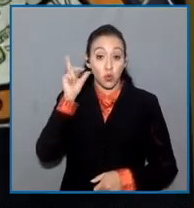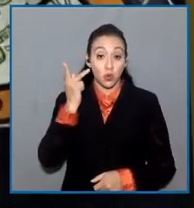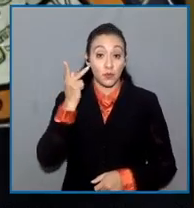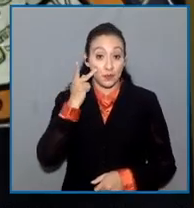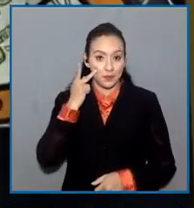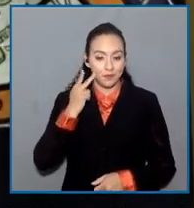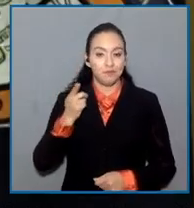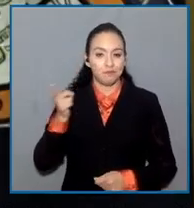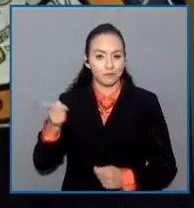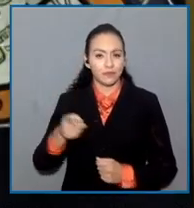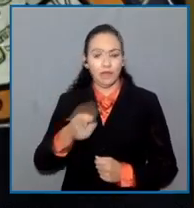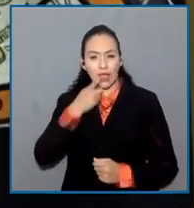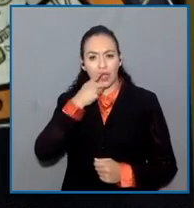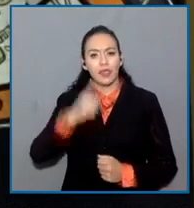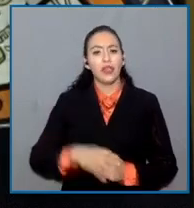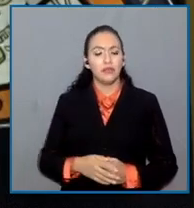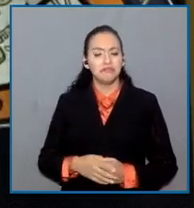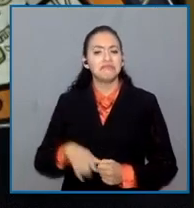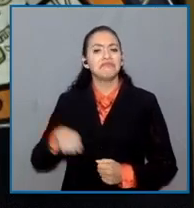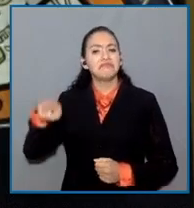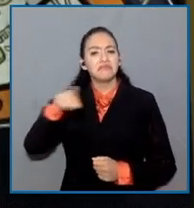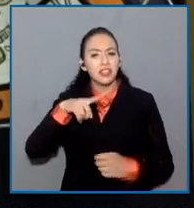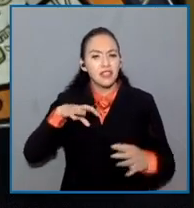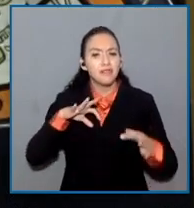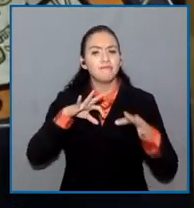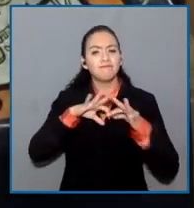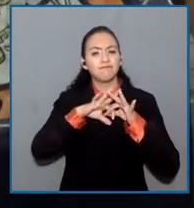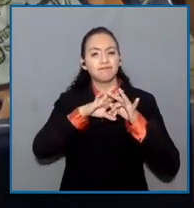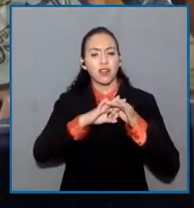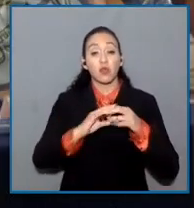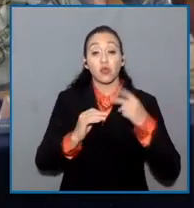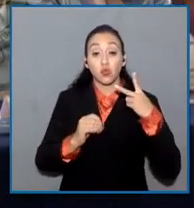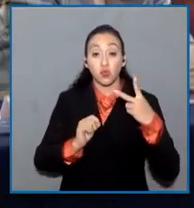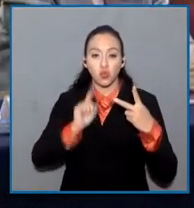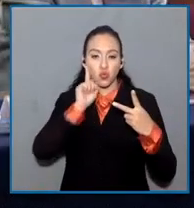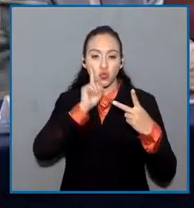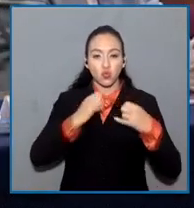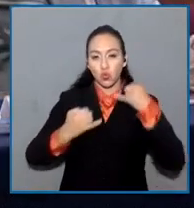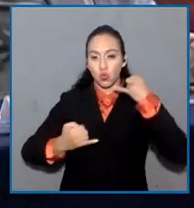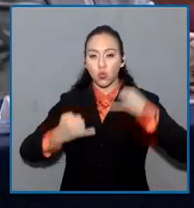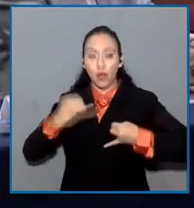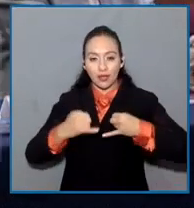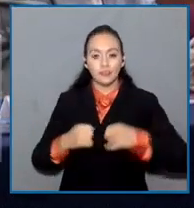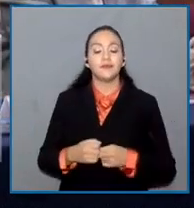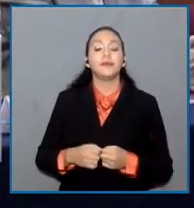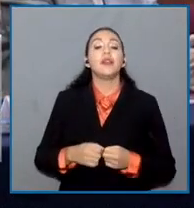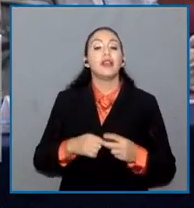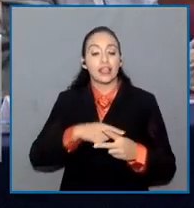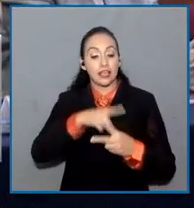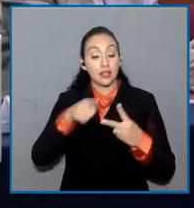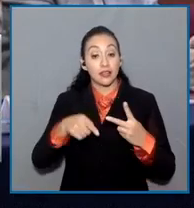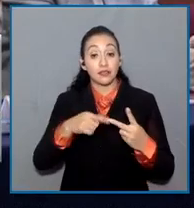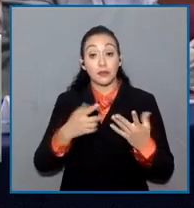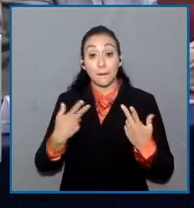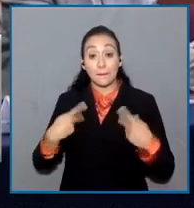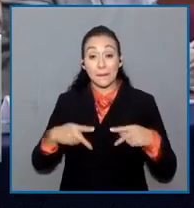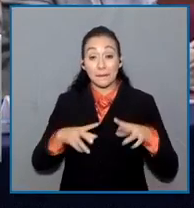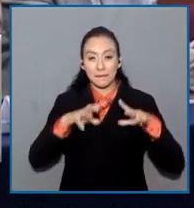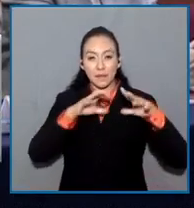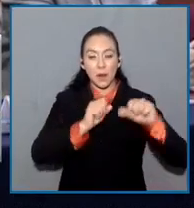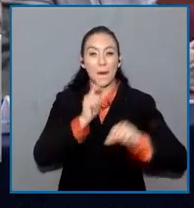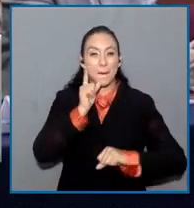su solidaridad con las dos juezas y personal jurisdiccional que fueron encapsulados por elementos policíacos de la Ciudad de